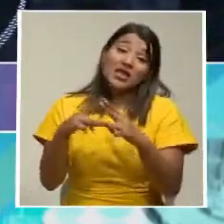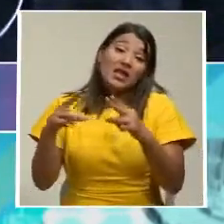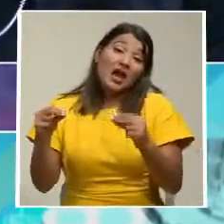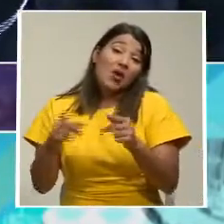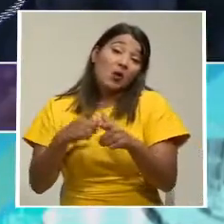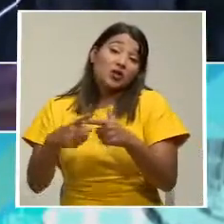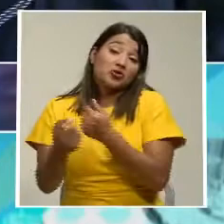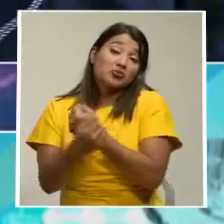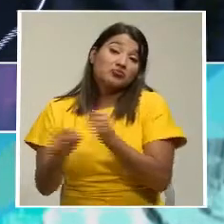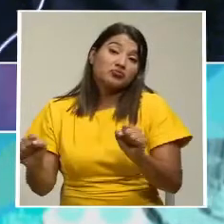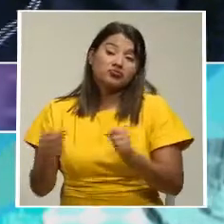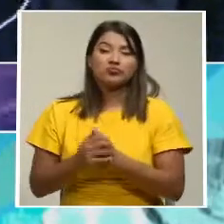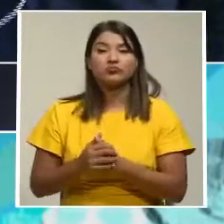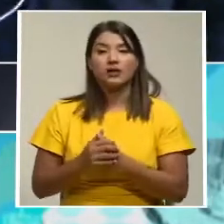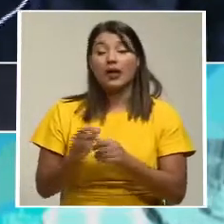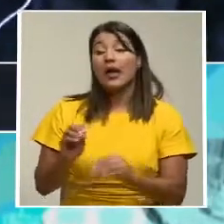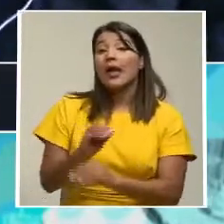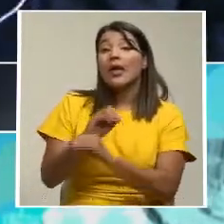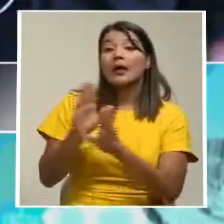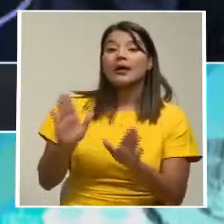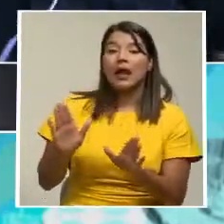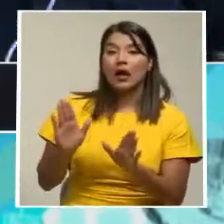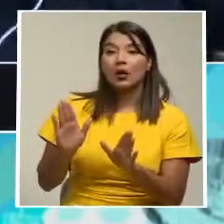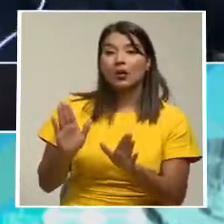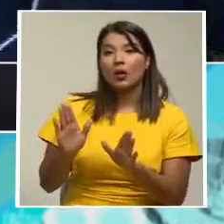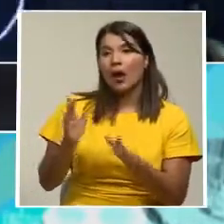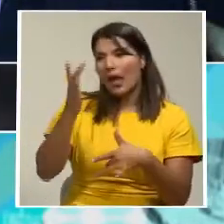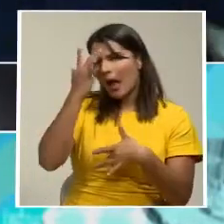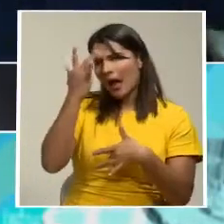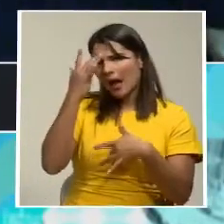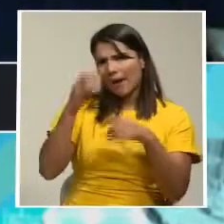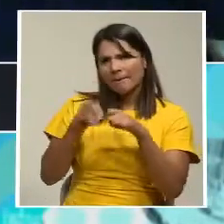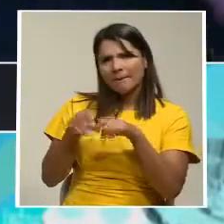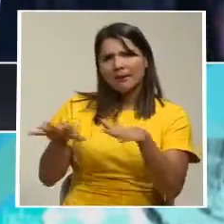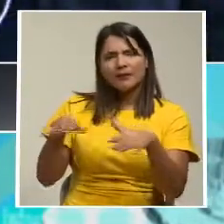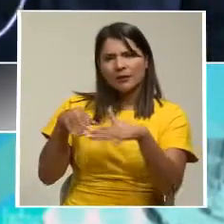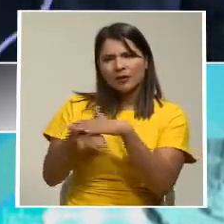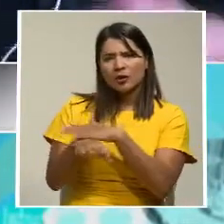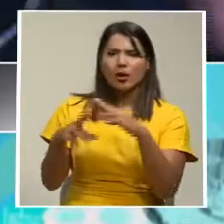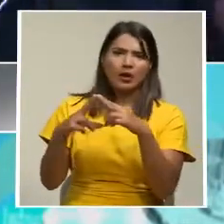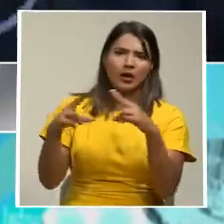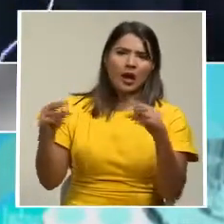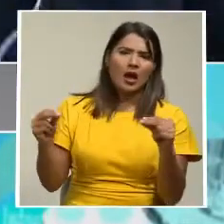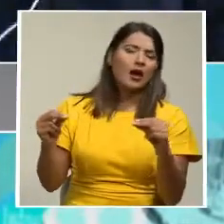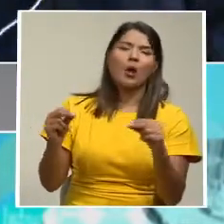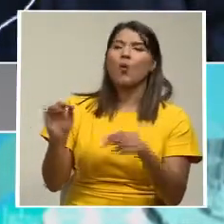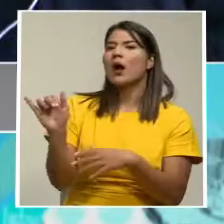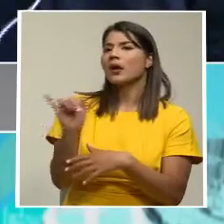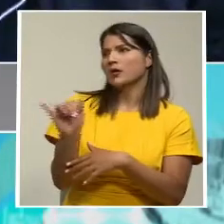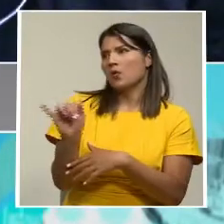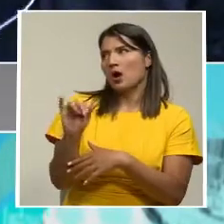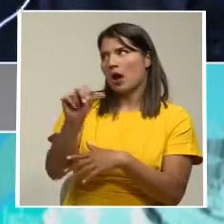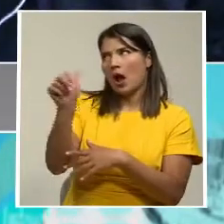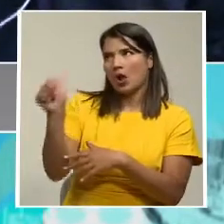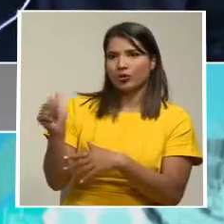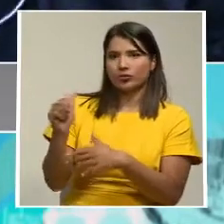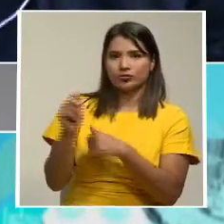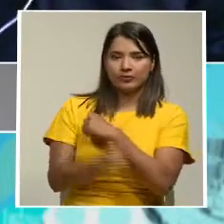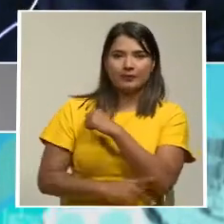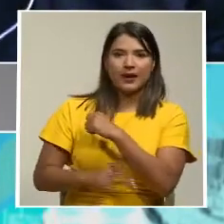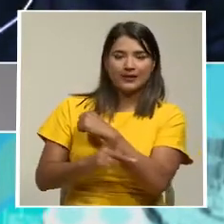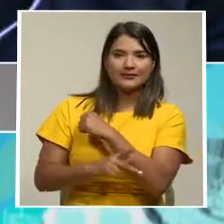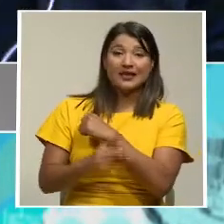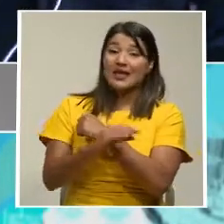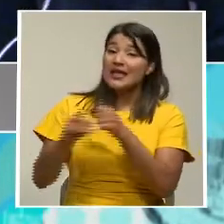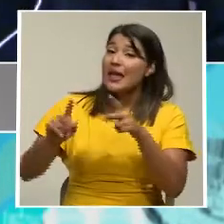esto. Obviamente, la pandemia entró como entró a todos los lados y empezó